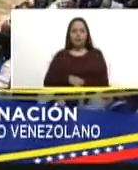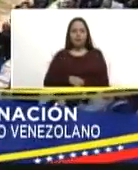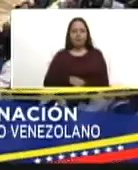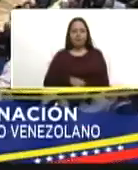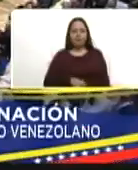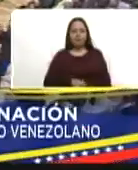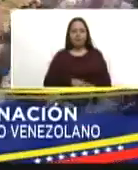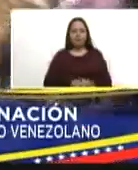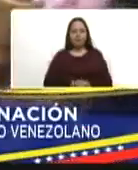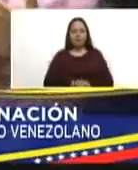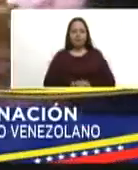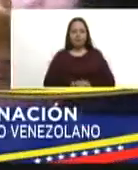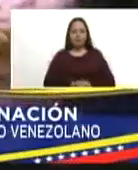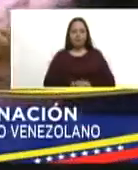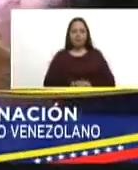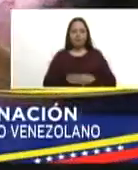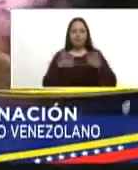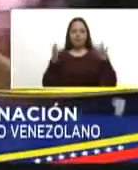miy